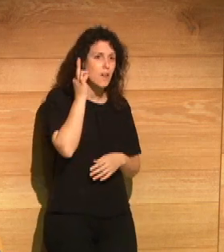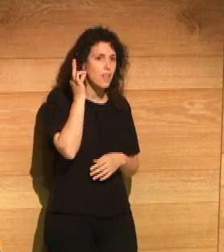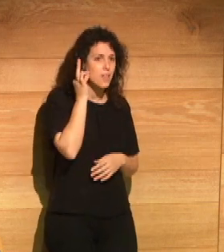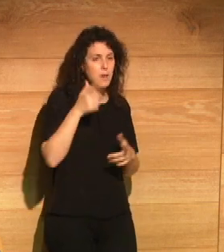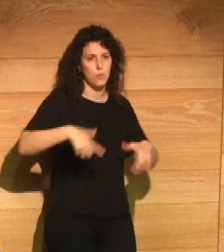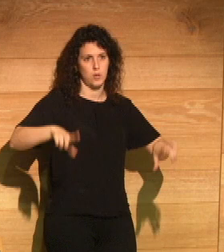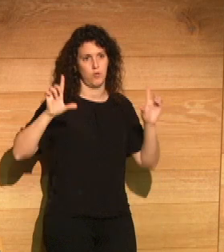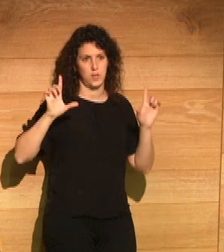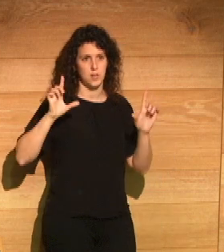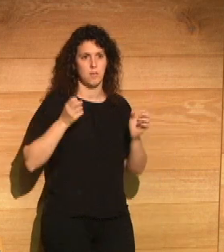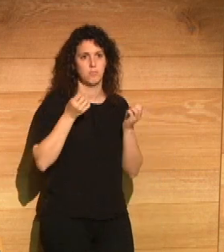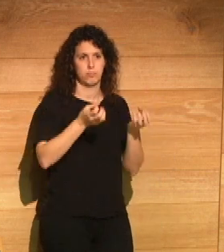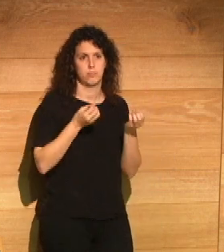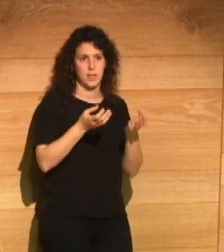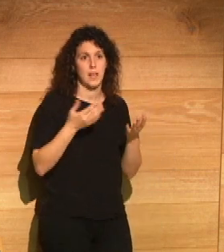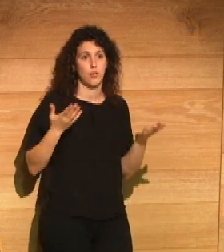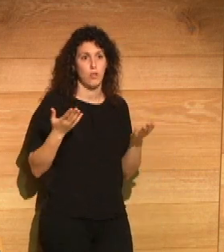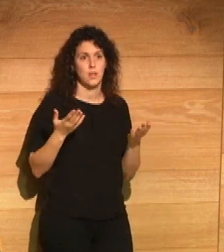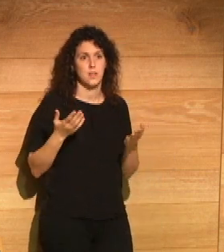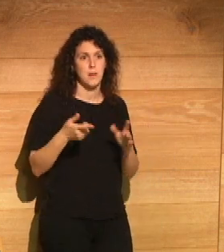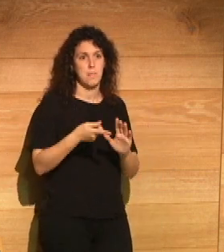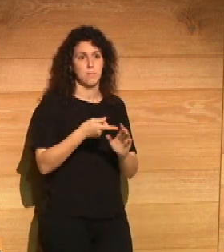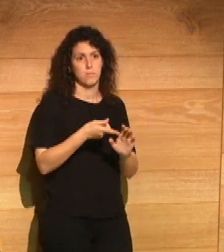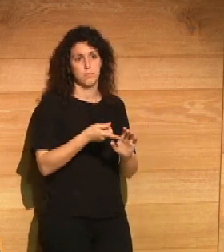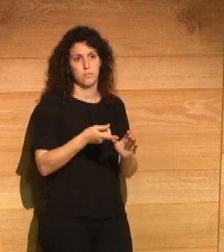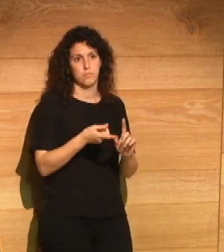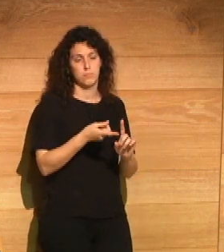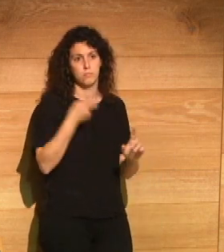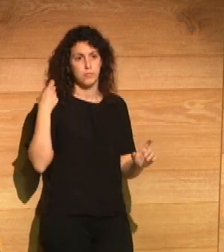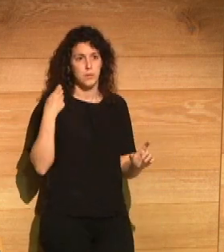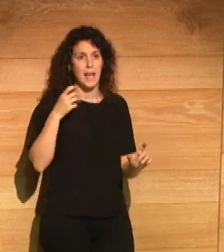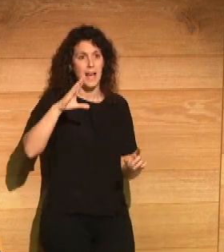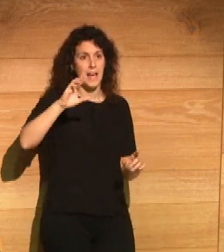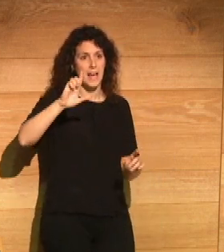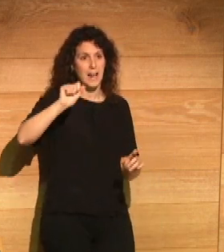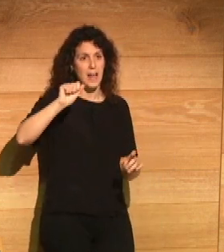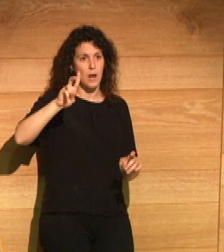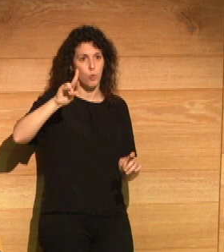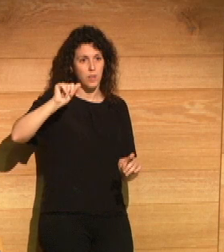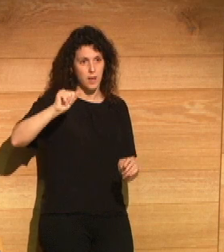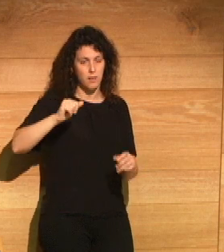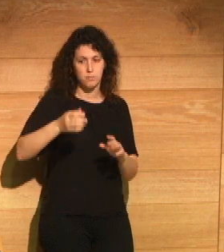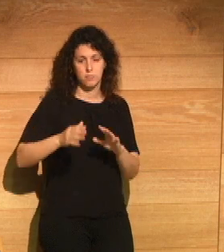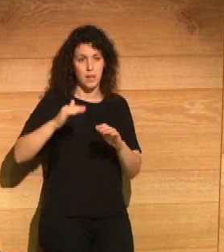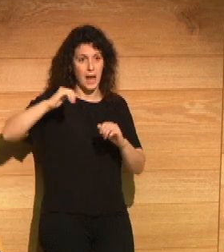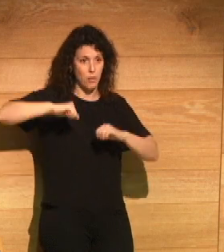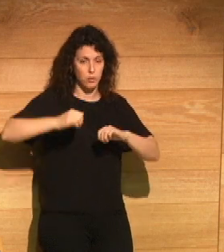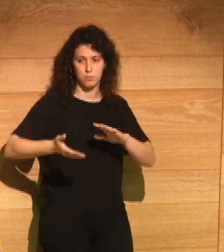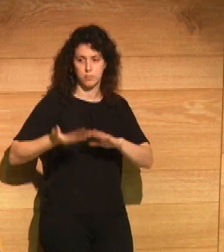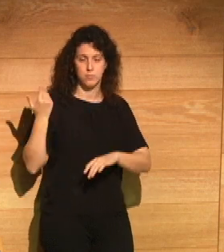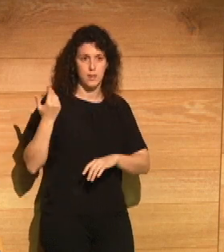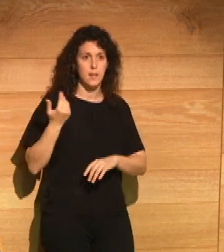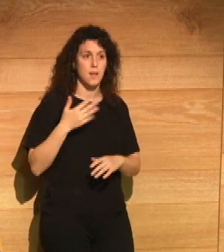protagonista. Y quité al personaje de Claudia adulta y solo quedó la niña. Cuando le mostré ese borrador a mi